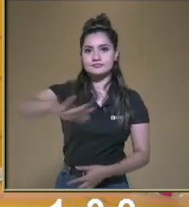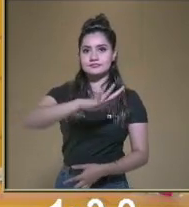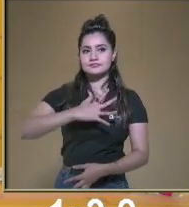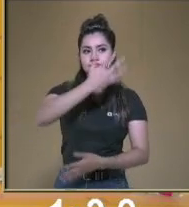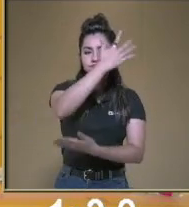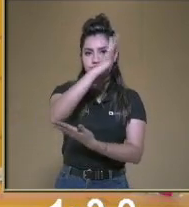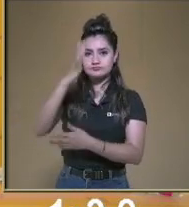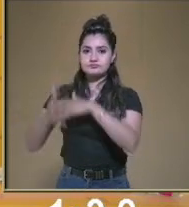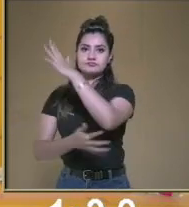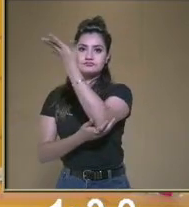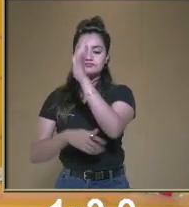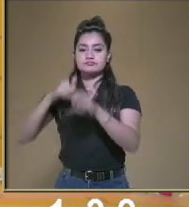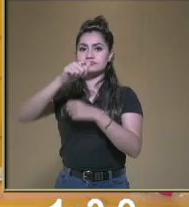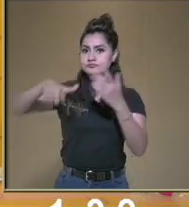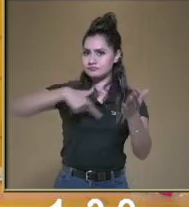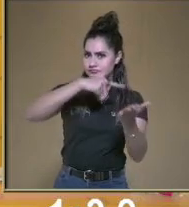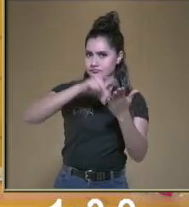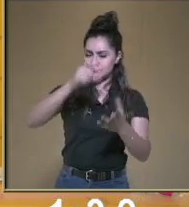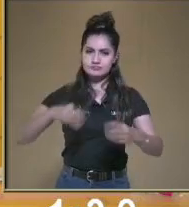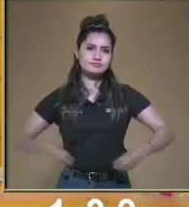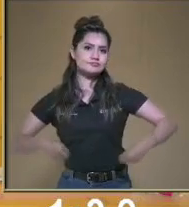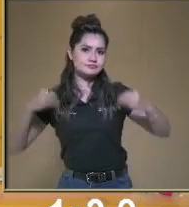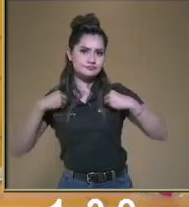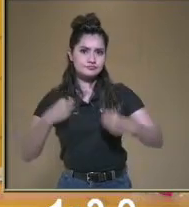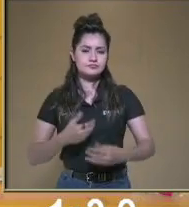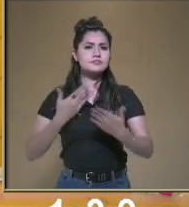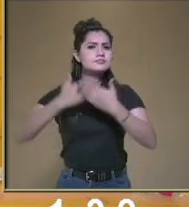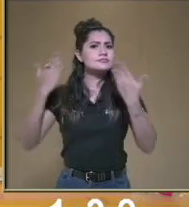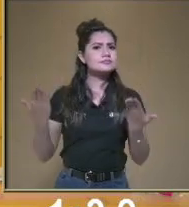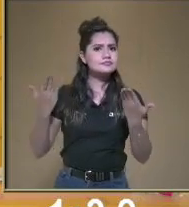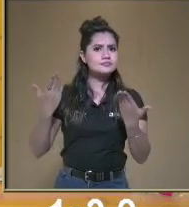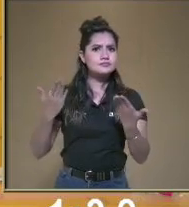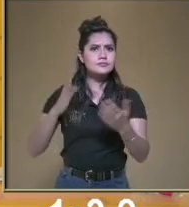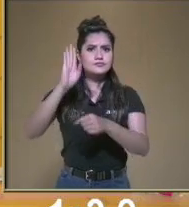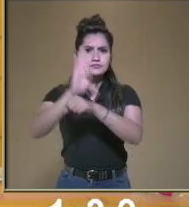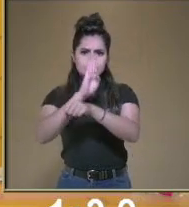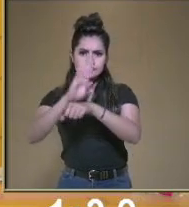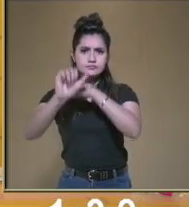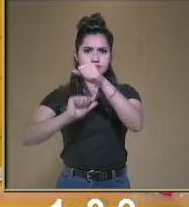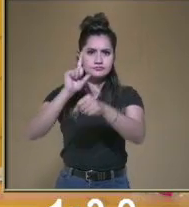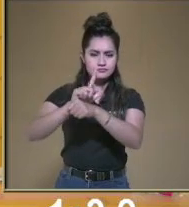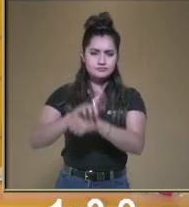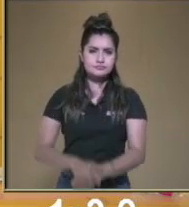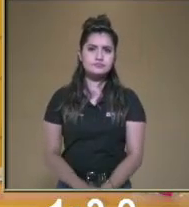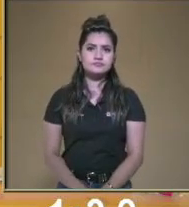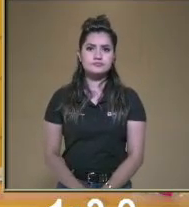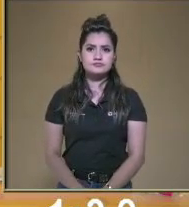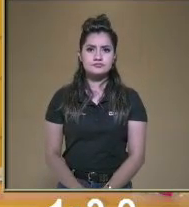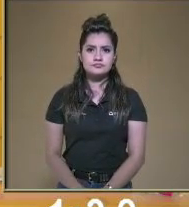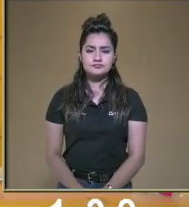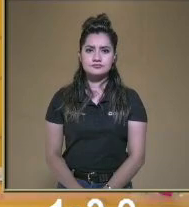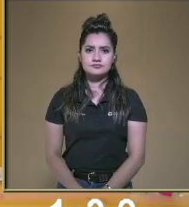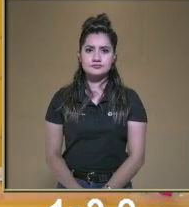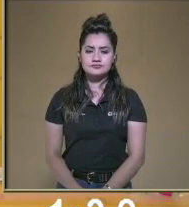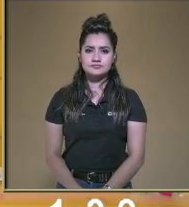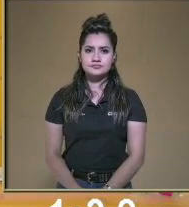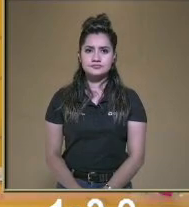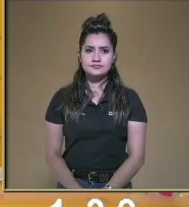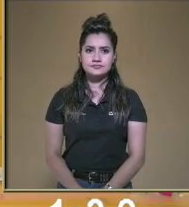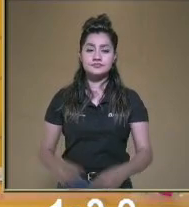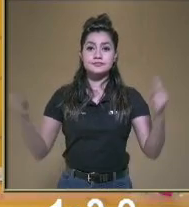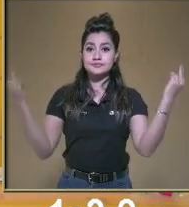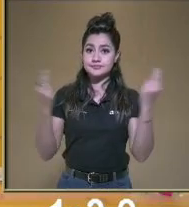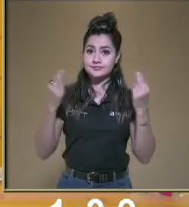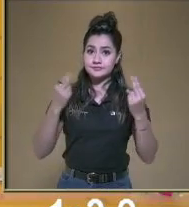donde vive. Y para llegar a este bienestar animal, pues bueno, nosotros debemos de tenerle lo que es una